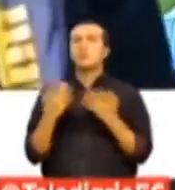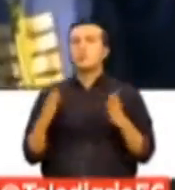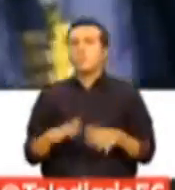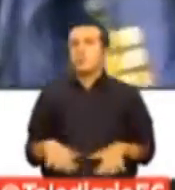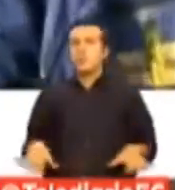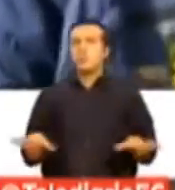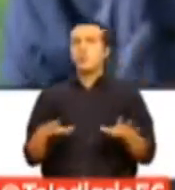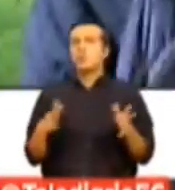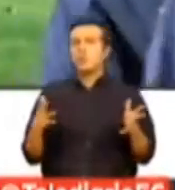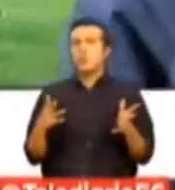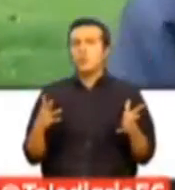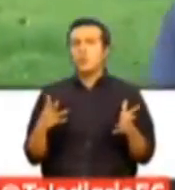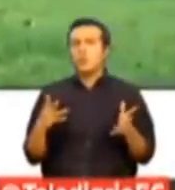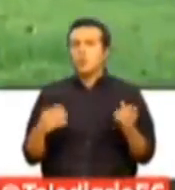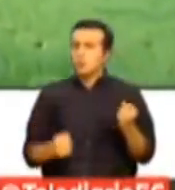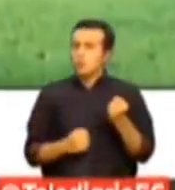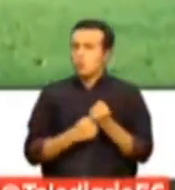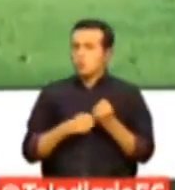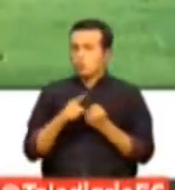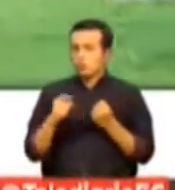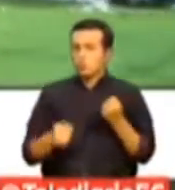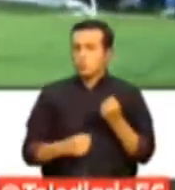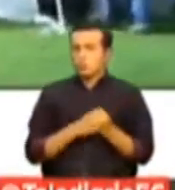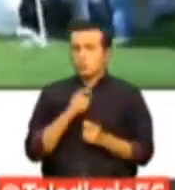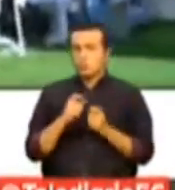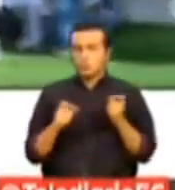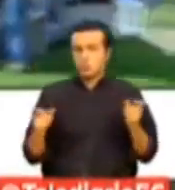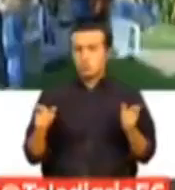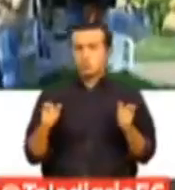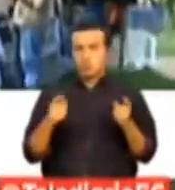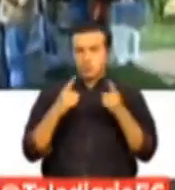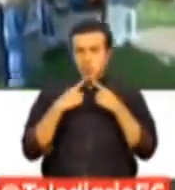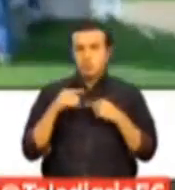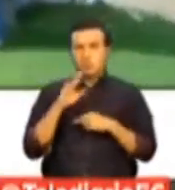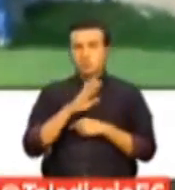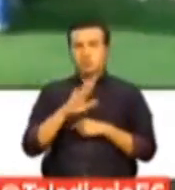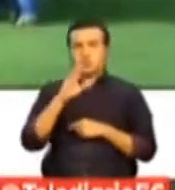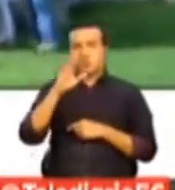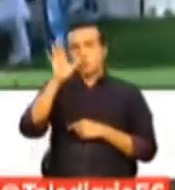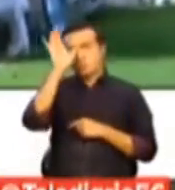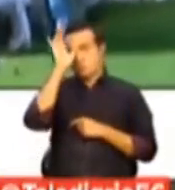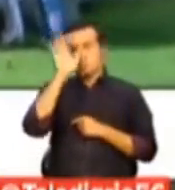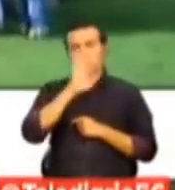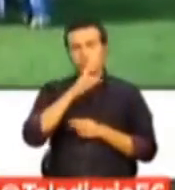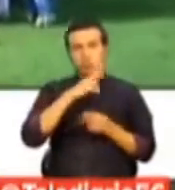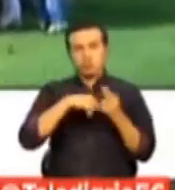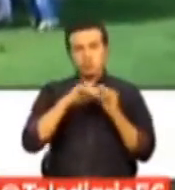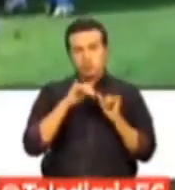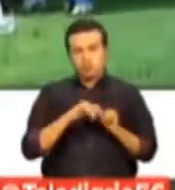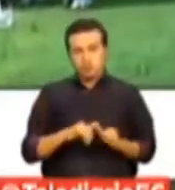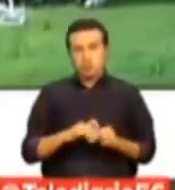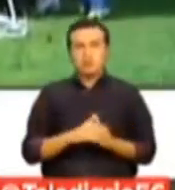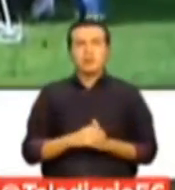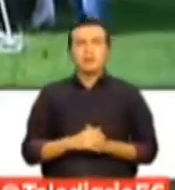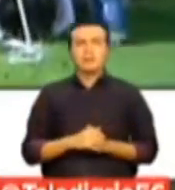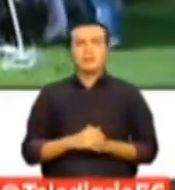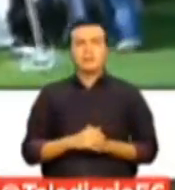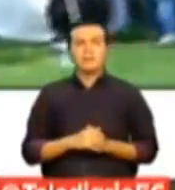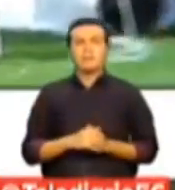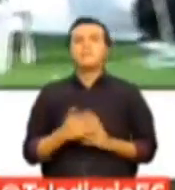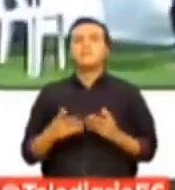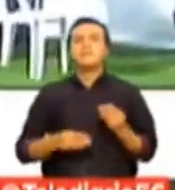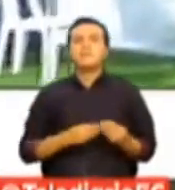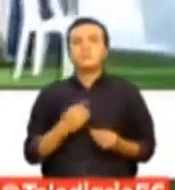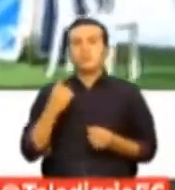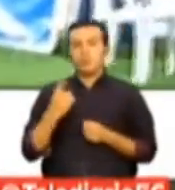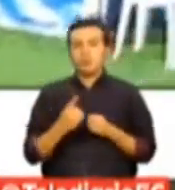colocadas? ¿Cuánto les apoyan ustedes a que ellos también puedan difundir su cultura a través de sus emprendimientos? Bueno, nosotros lo que hicimos